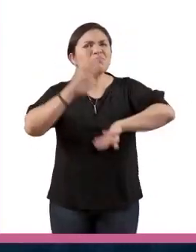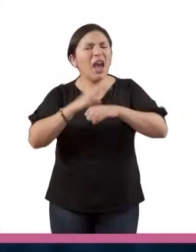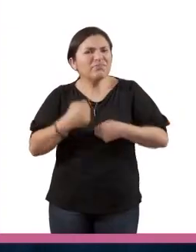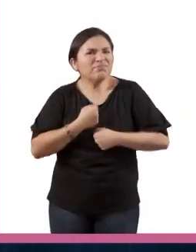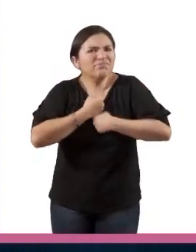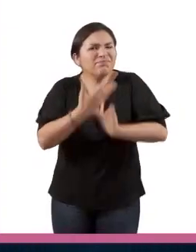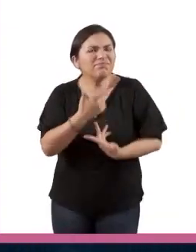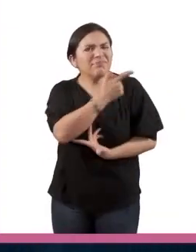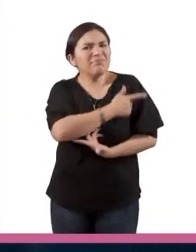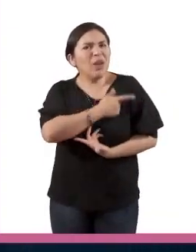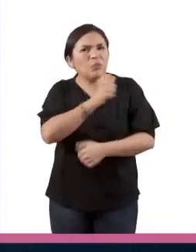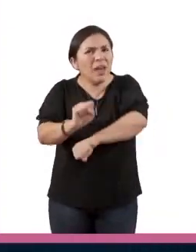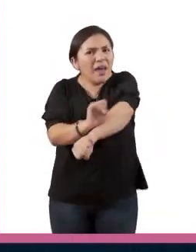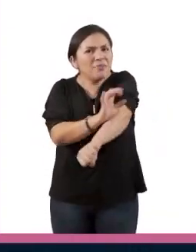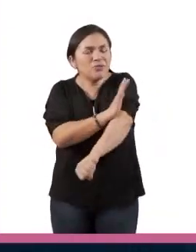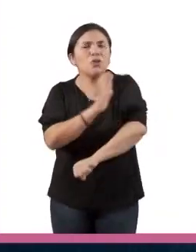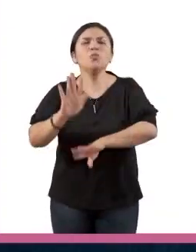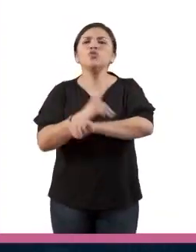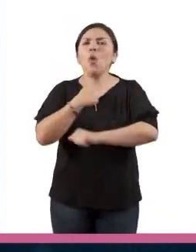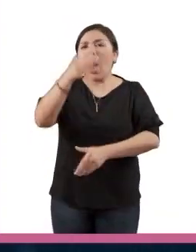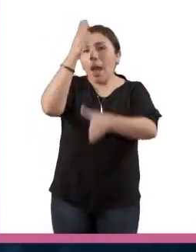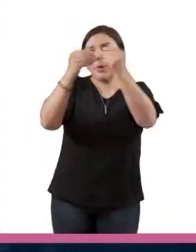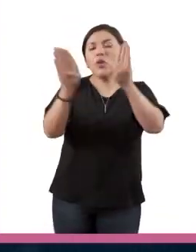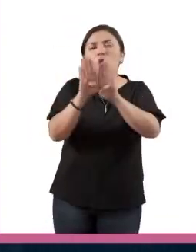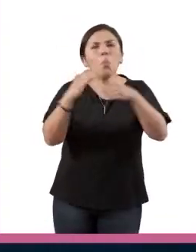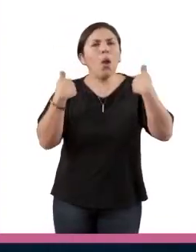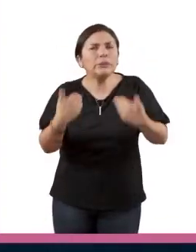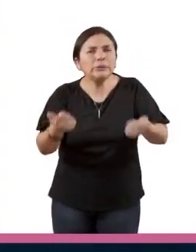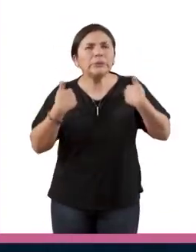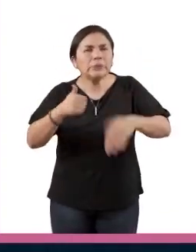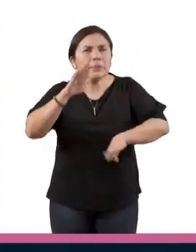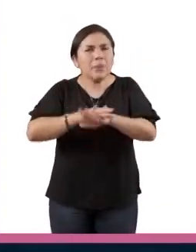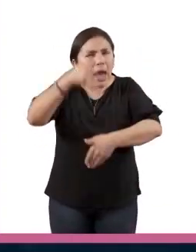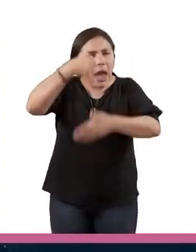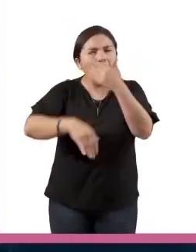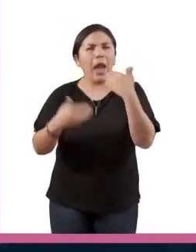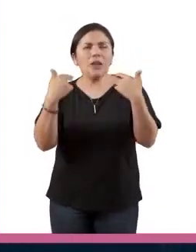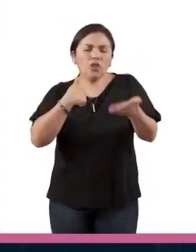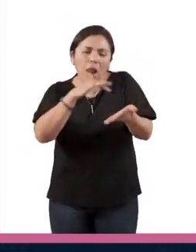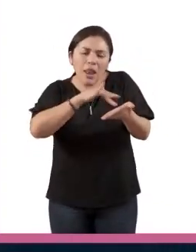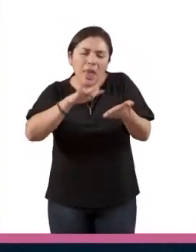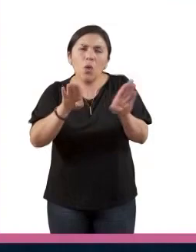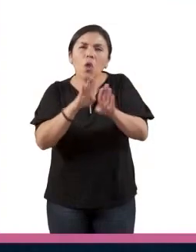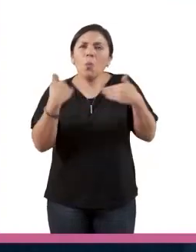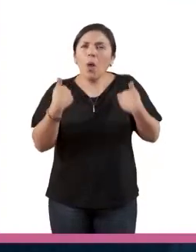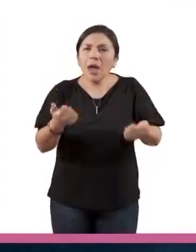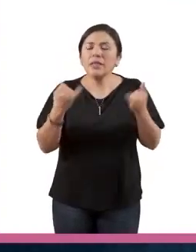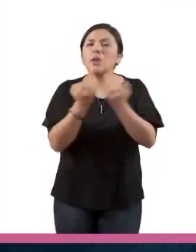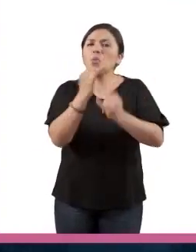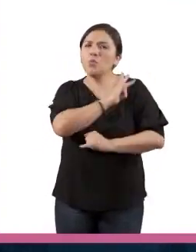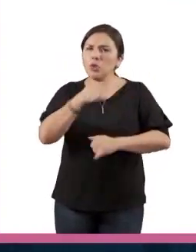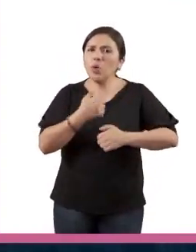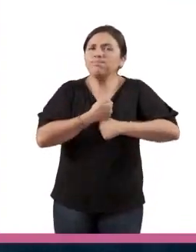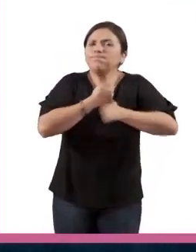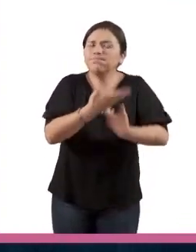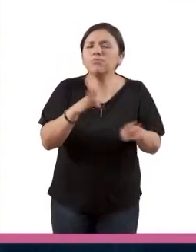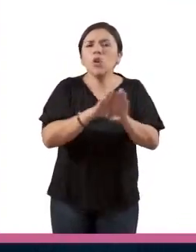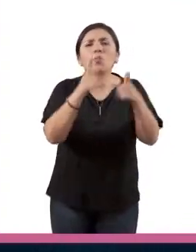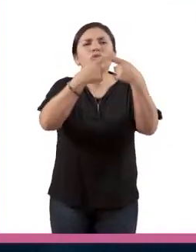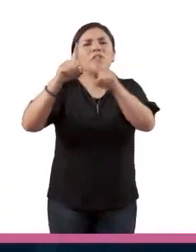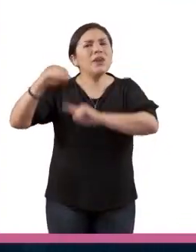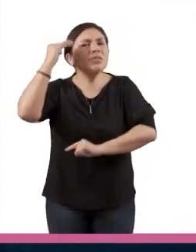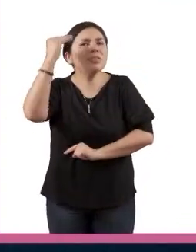clase, porque aprendí otros métodos para comprender y analizar lo que leo, al igual que expresarme de manera correcta en